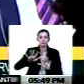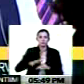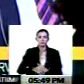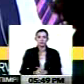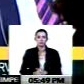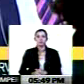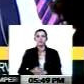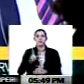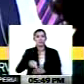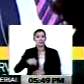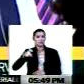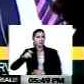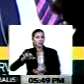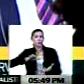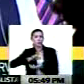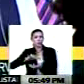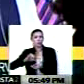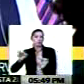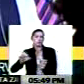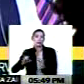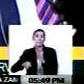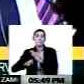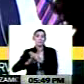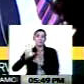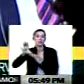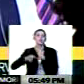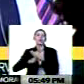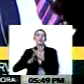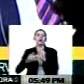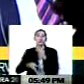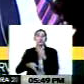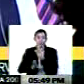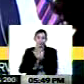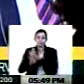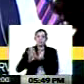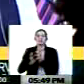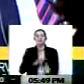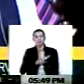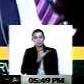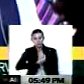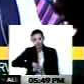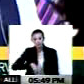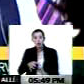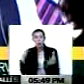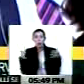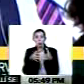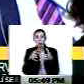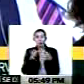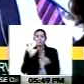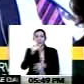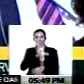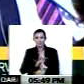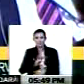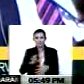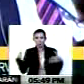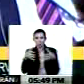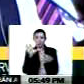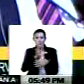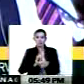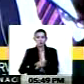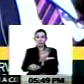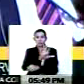y de sus necesidades y expectativas. Señor presidente, el Movimiento de los Países No Alineados, al igual que el Grupo